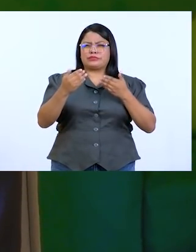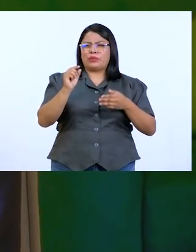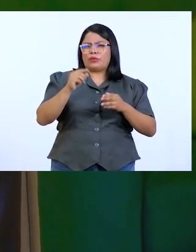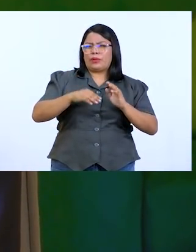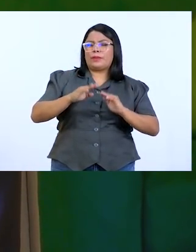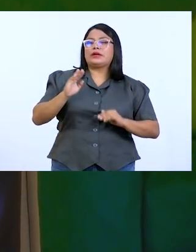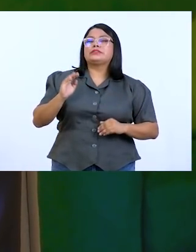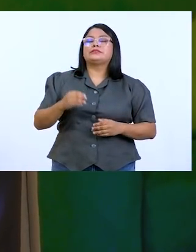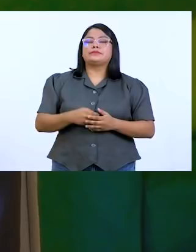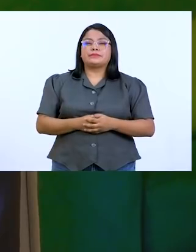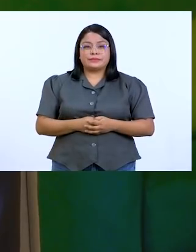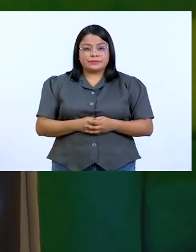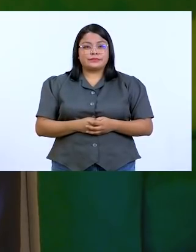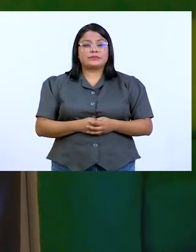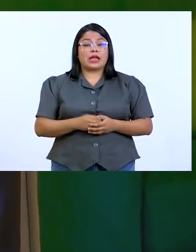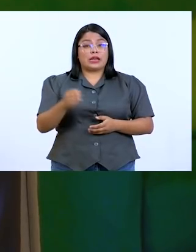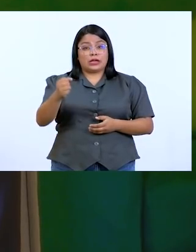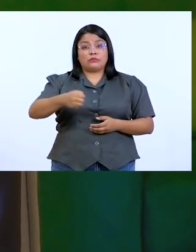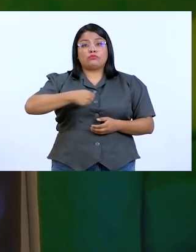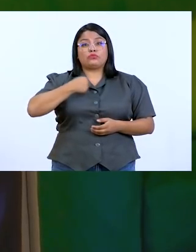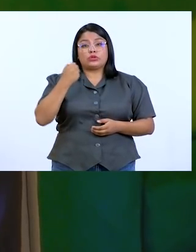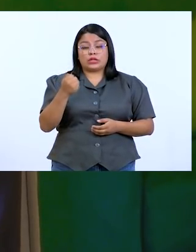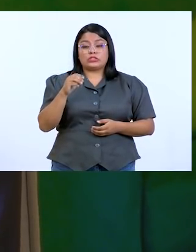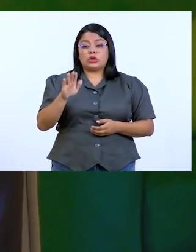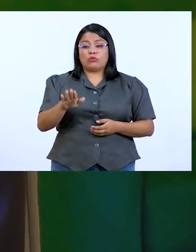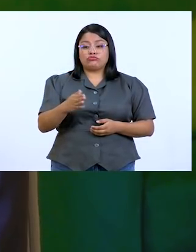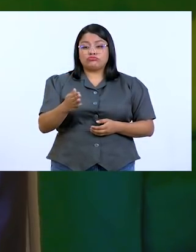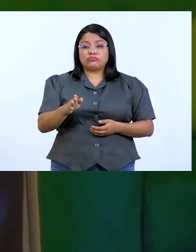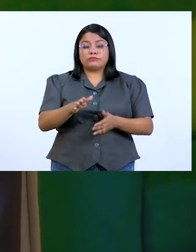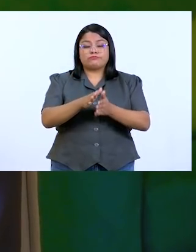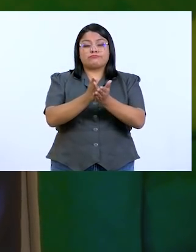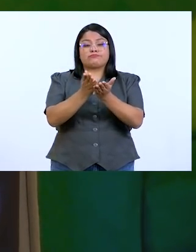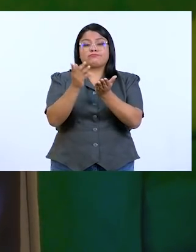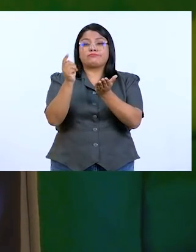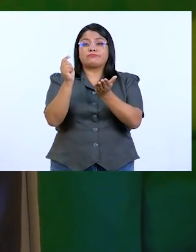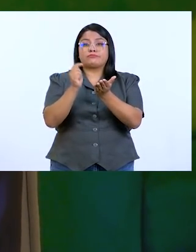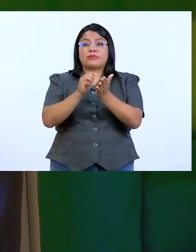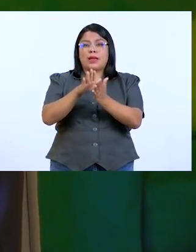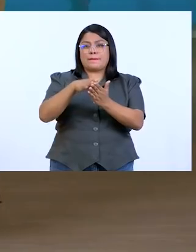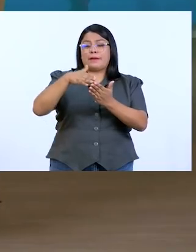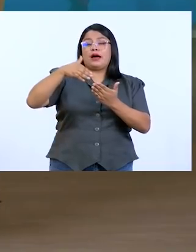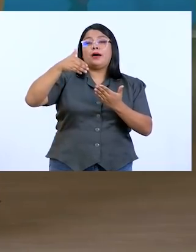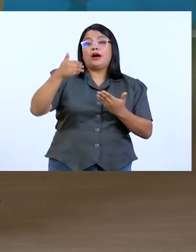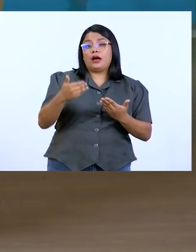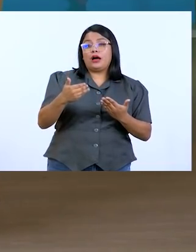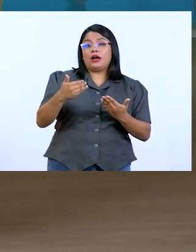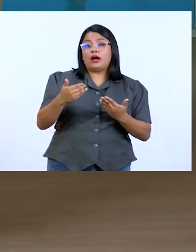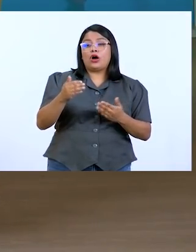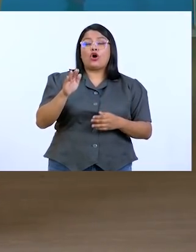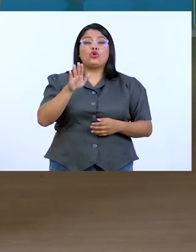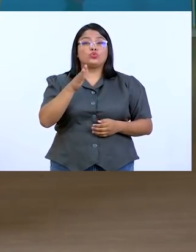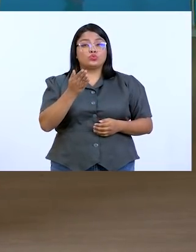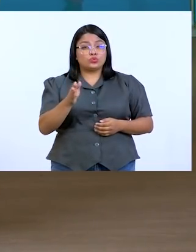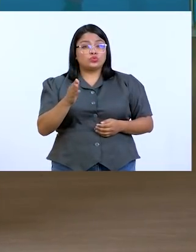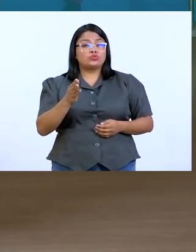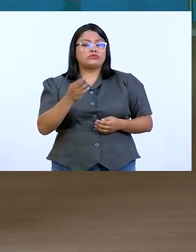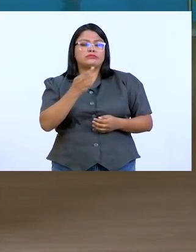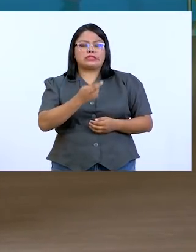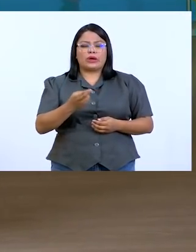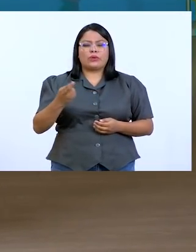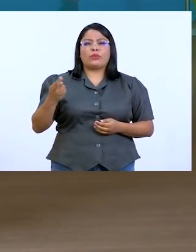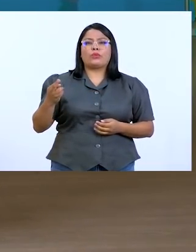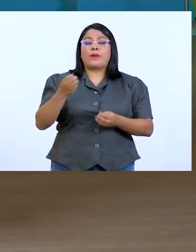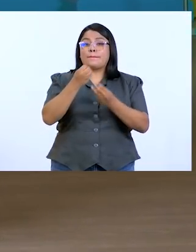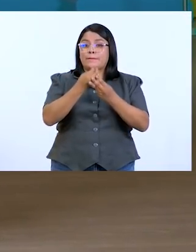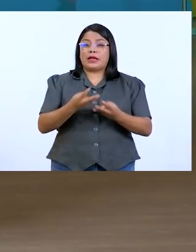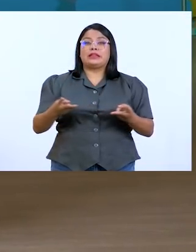que nos explicaras un poco más acerca de la importancia de utilizar este texto para la planificación de la utilización